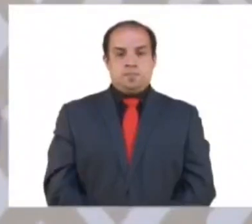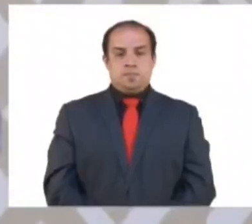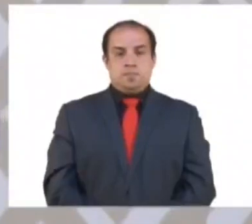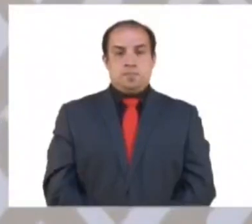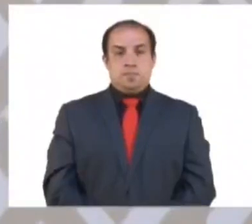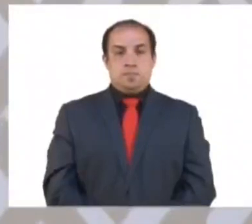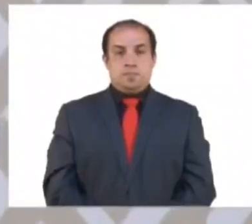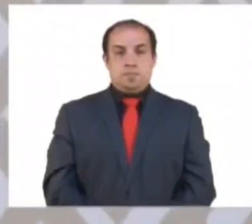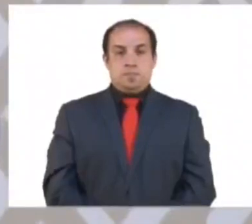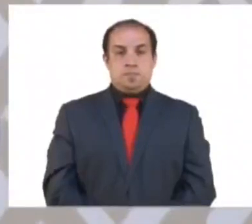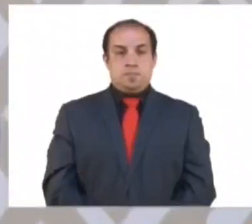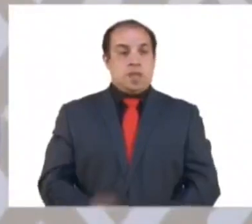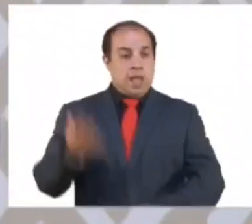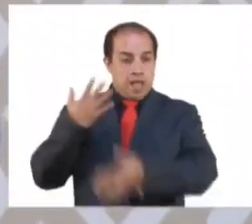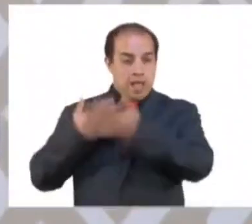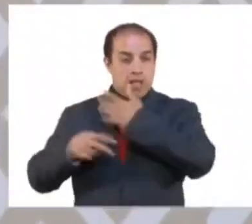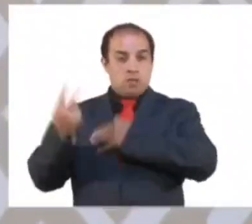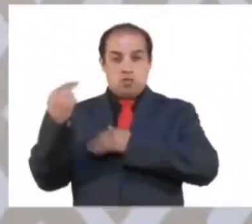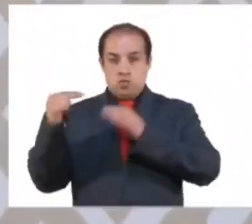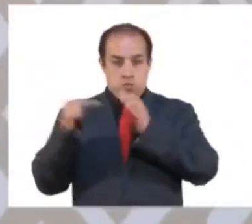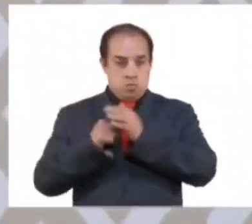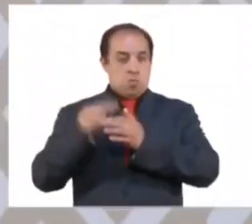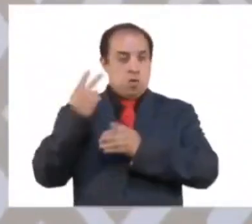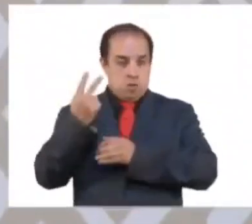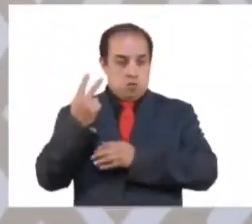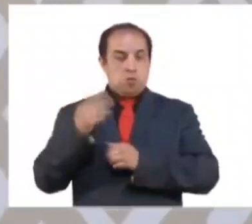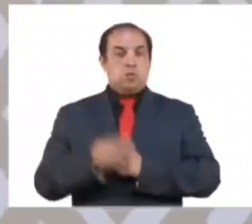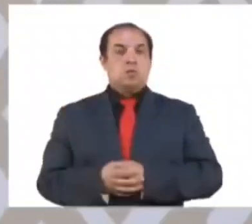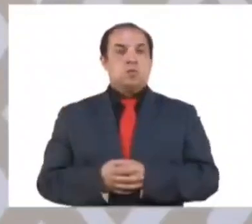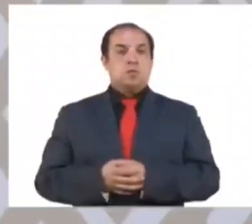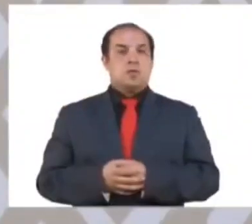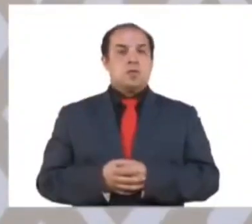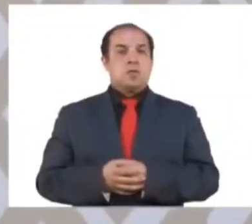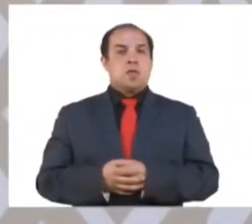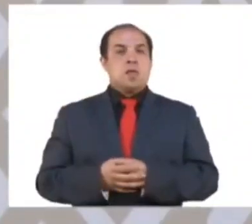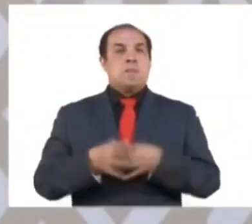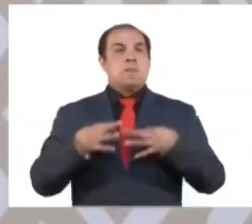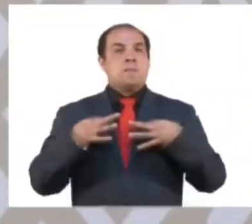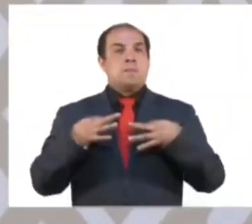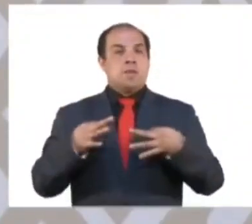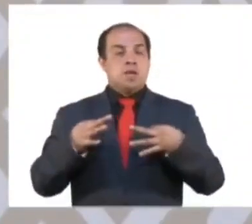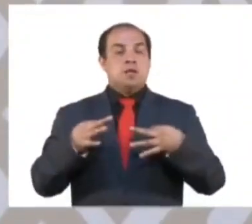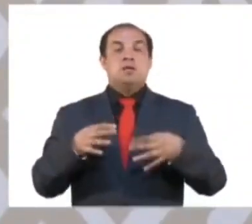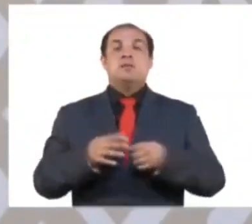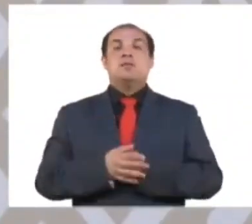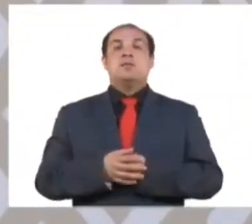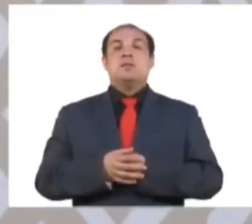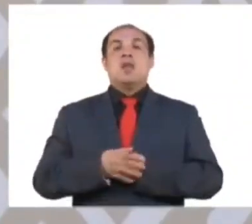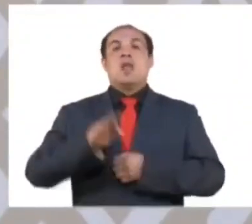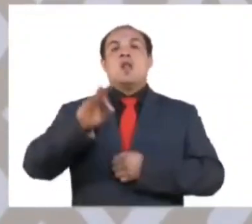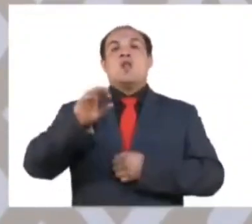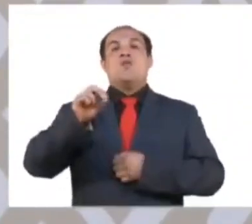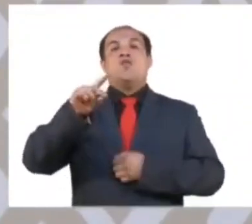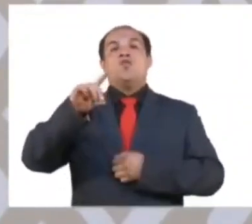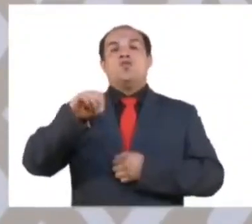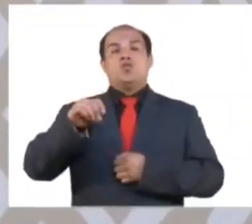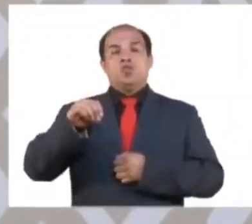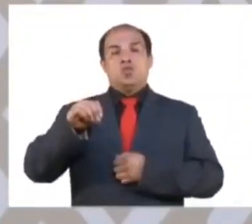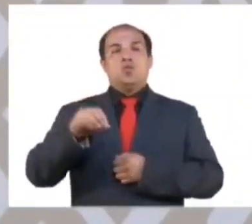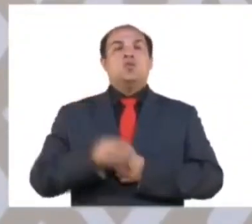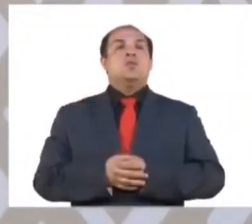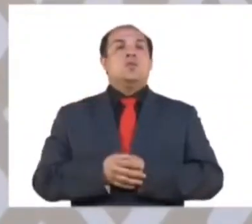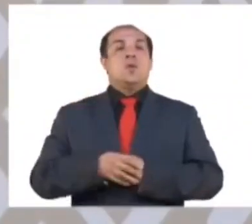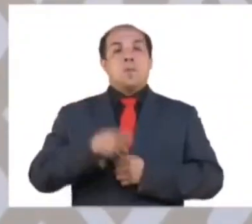en el año 2002 se funda el Fondo para el Desarrollo Social del Gobierno de la Ciudad